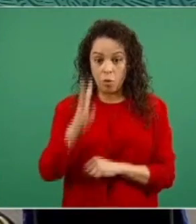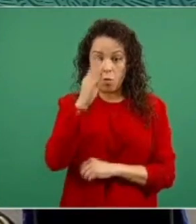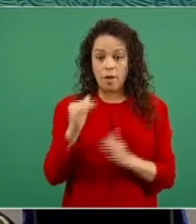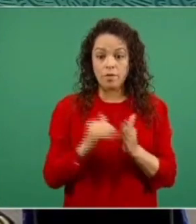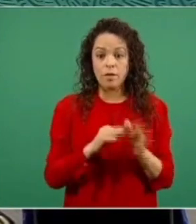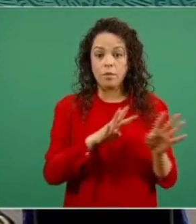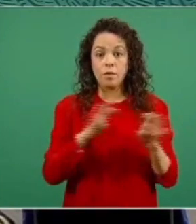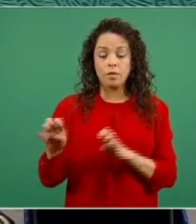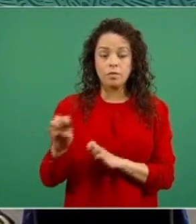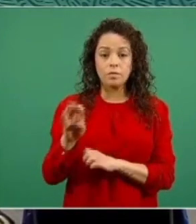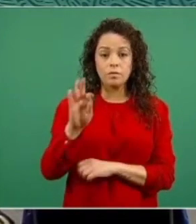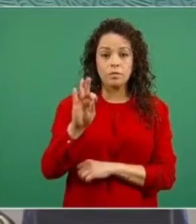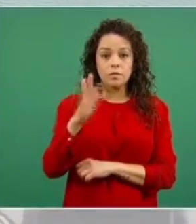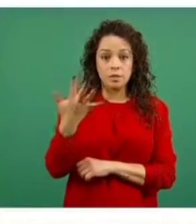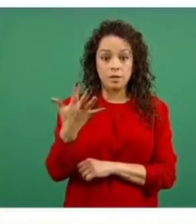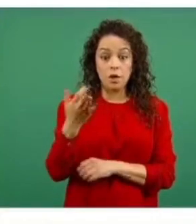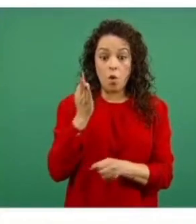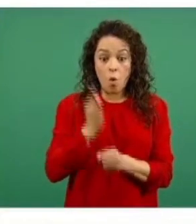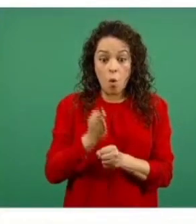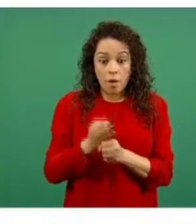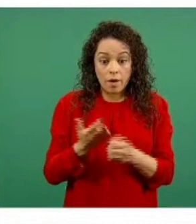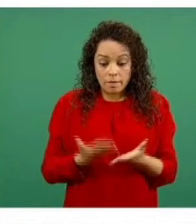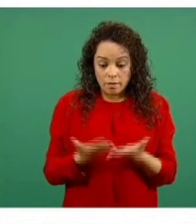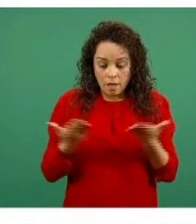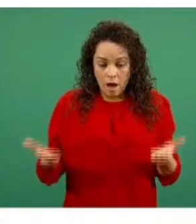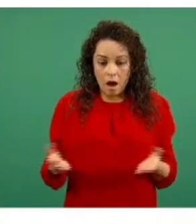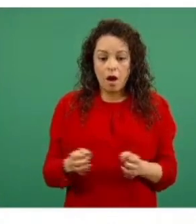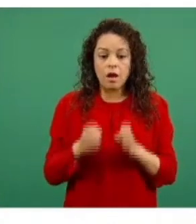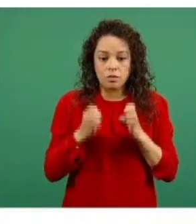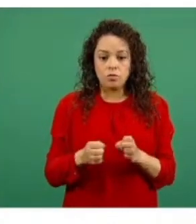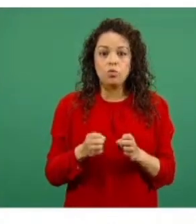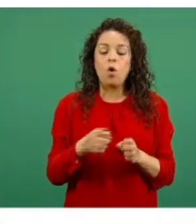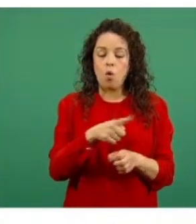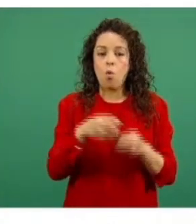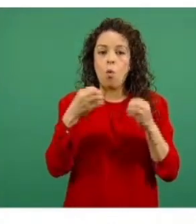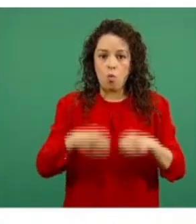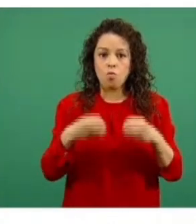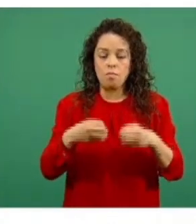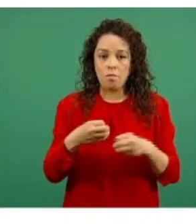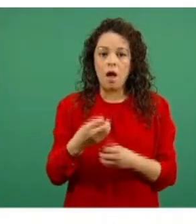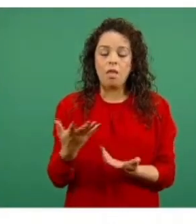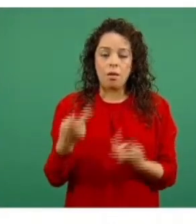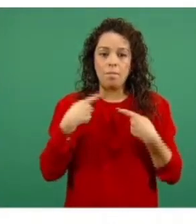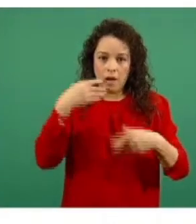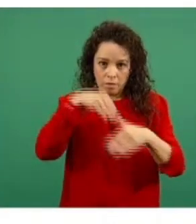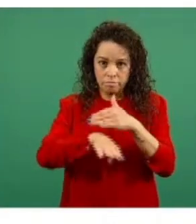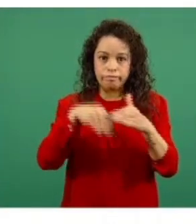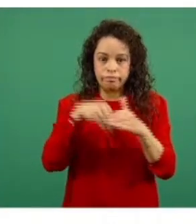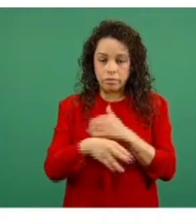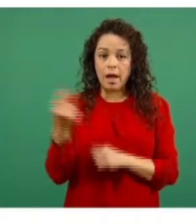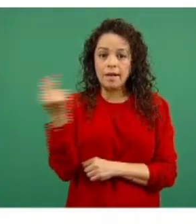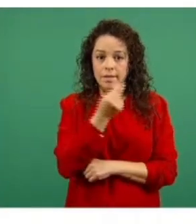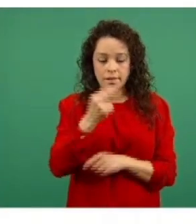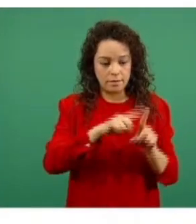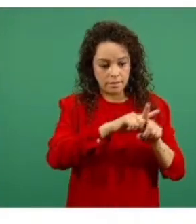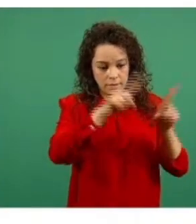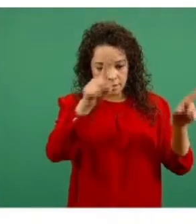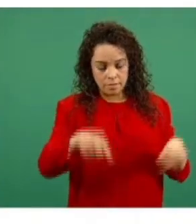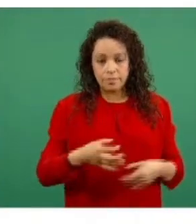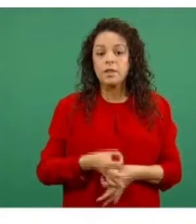4.945 pacientes actualmente están hospitalizados requiriendo intubación mecánica, que refleja